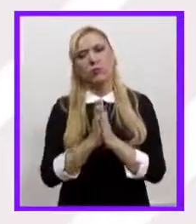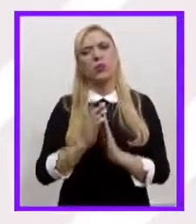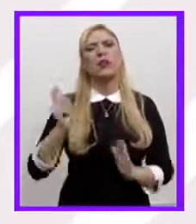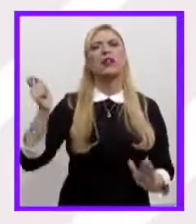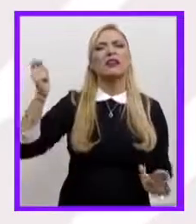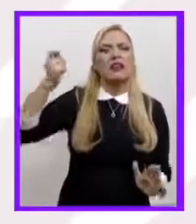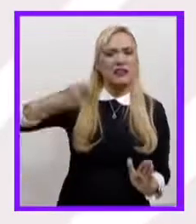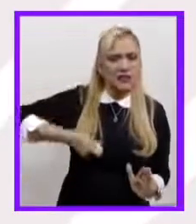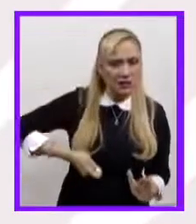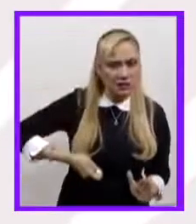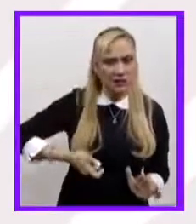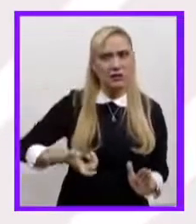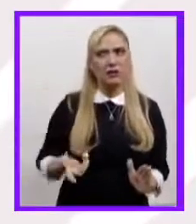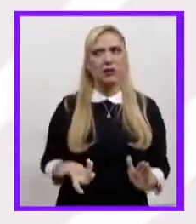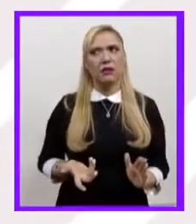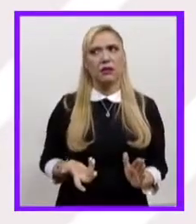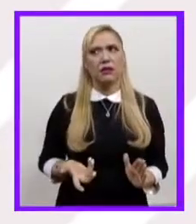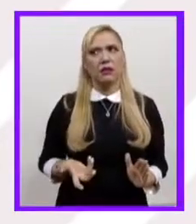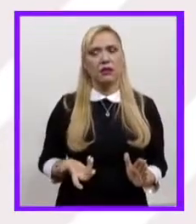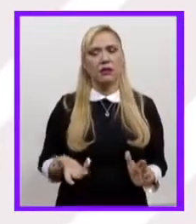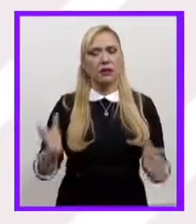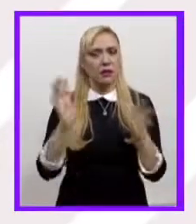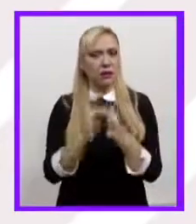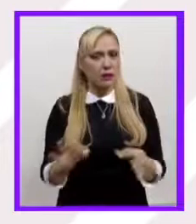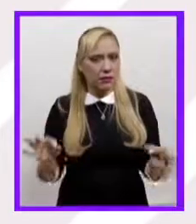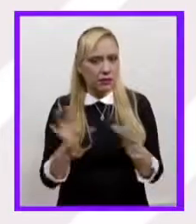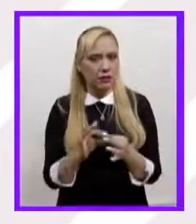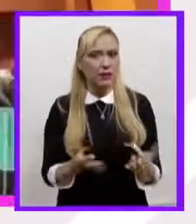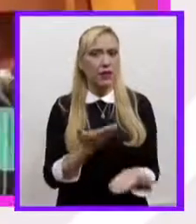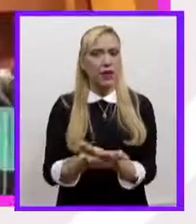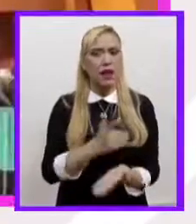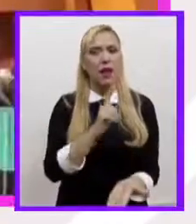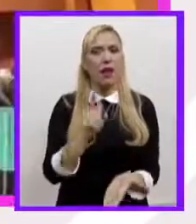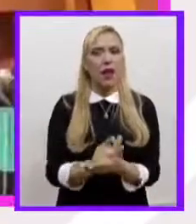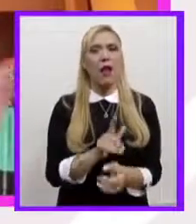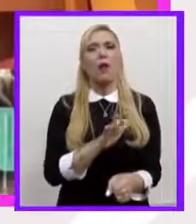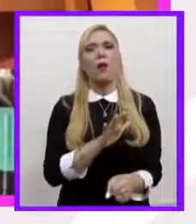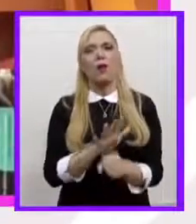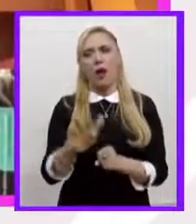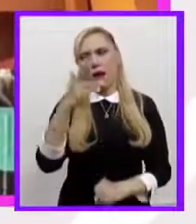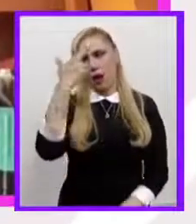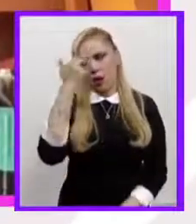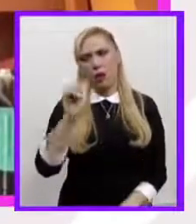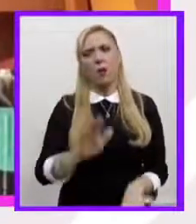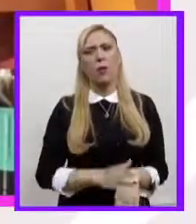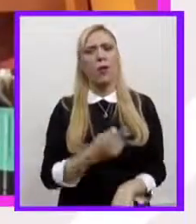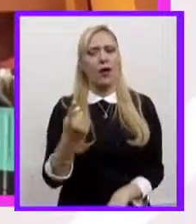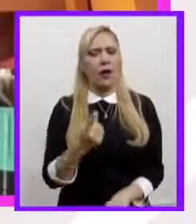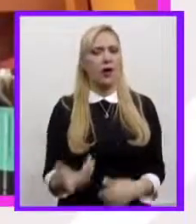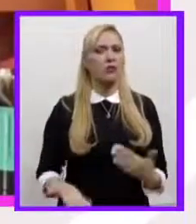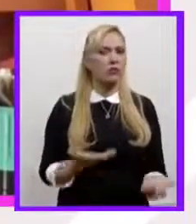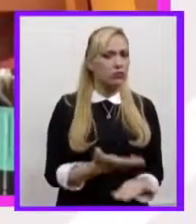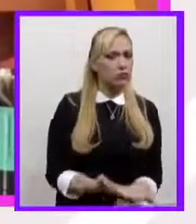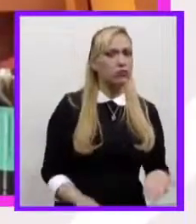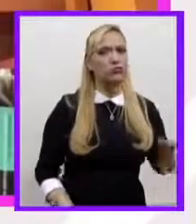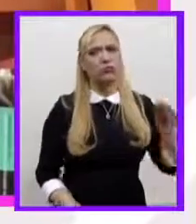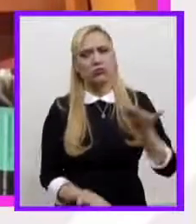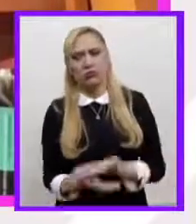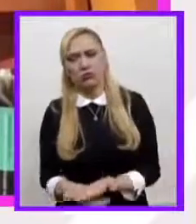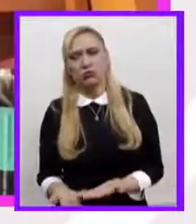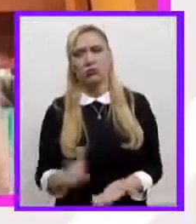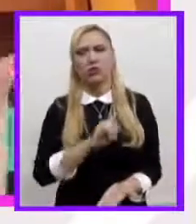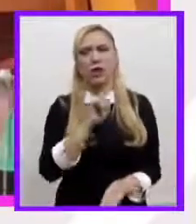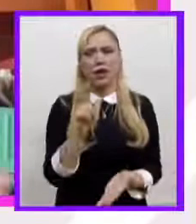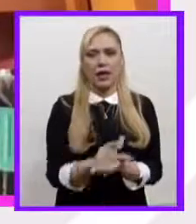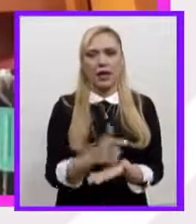qué consisten las iniciativas y cuáles fueron las razones por las que se presentaron estas iniciativas. Ahora